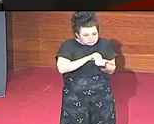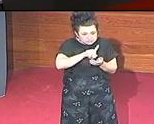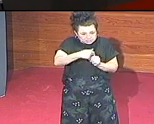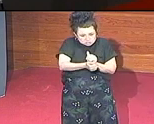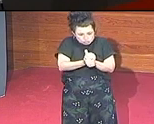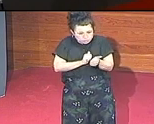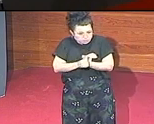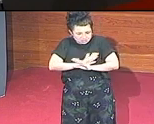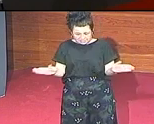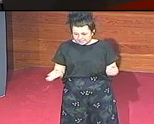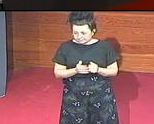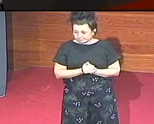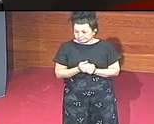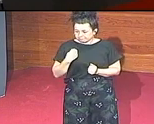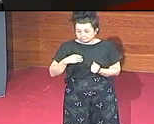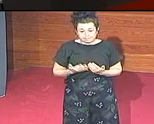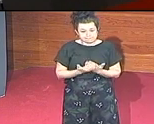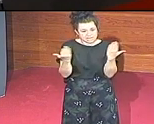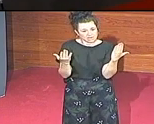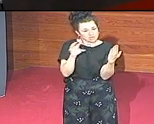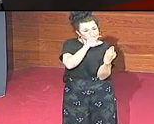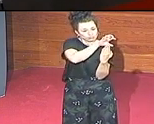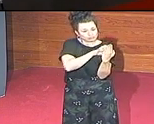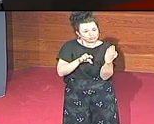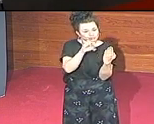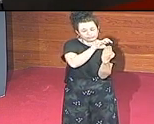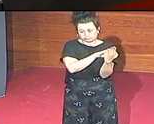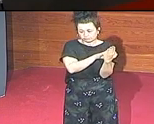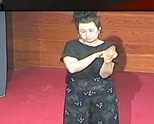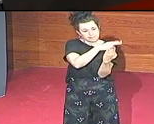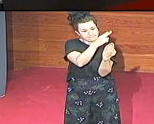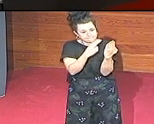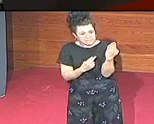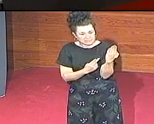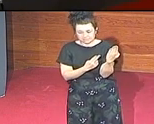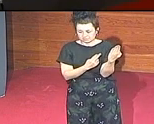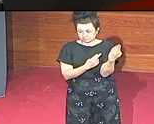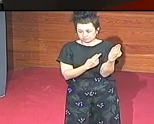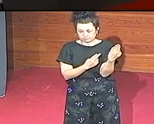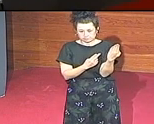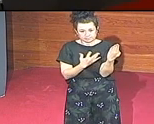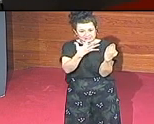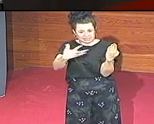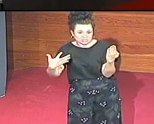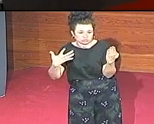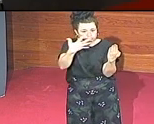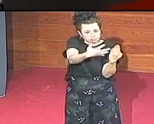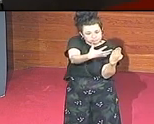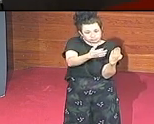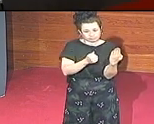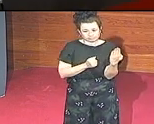y lo mismo compone es la página la pintas pones los textos